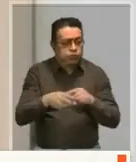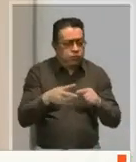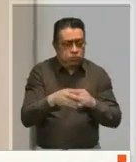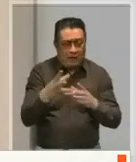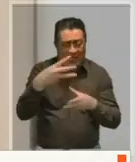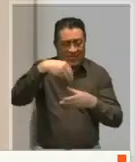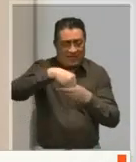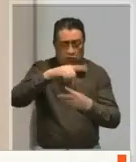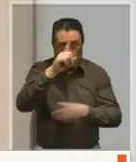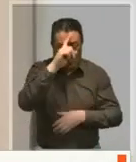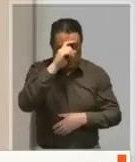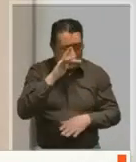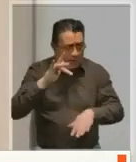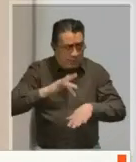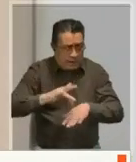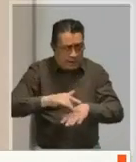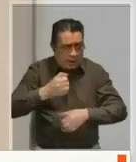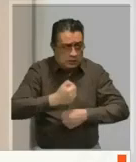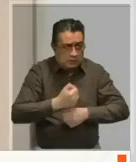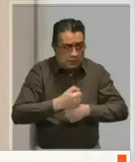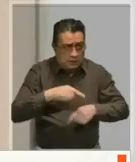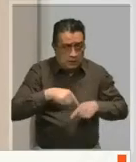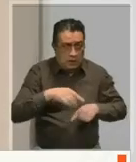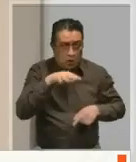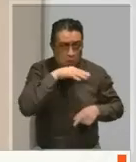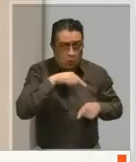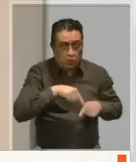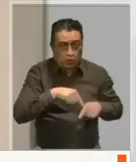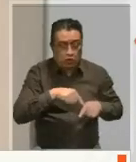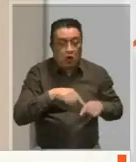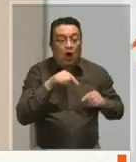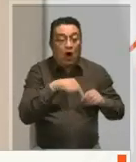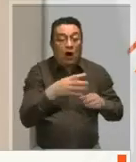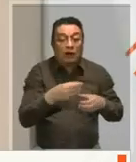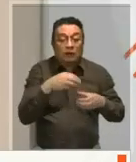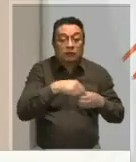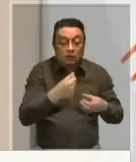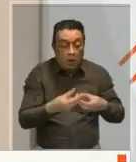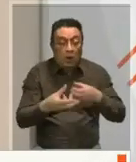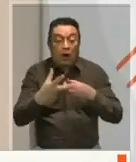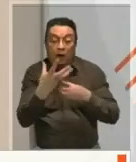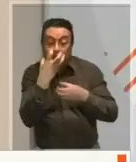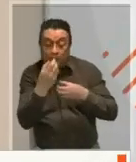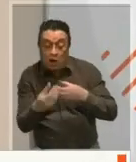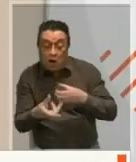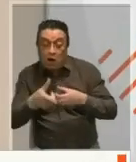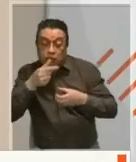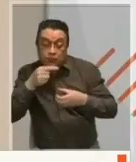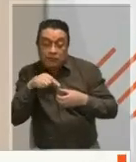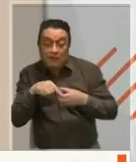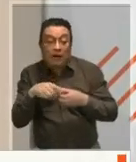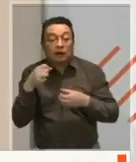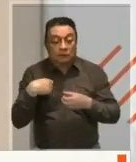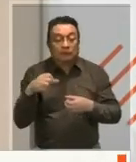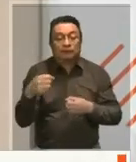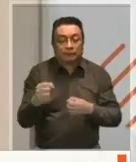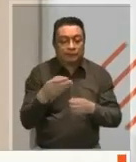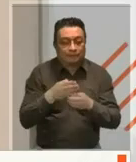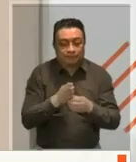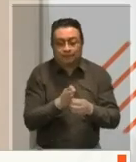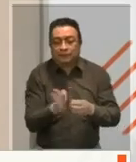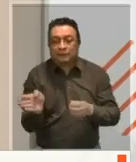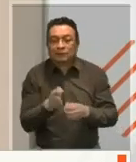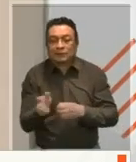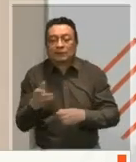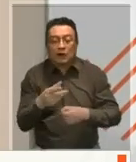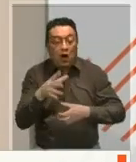intrahospitalario por lo tanto este el único en fentanilo que aparece a nivel ilícito es el que se desvía del